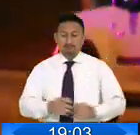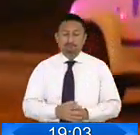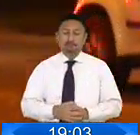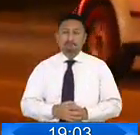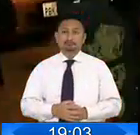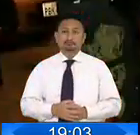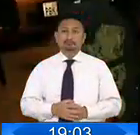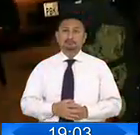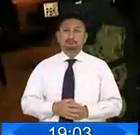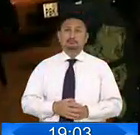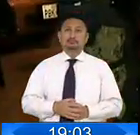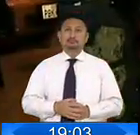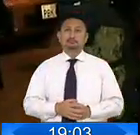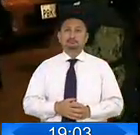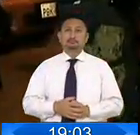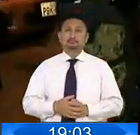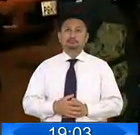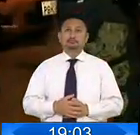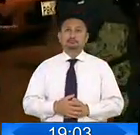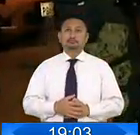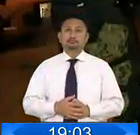Rosero.